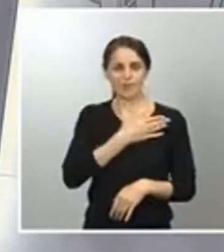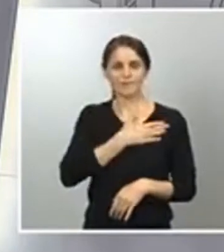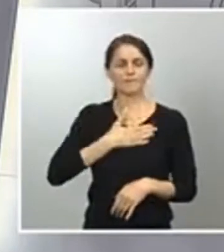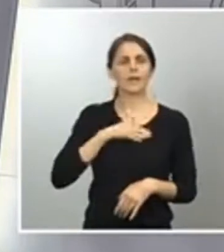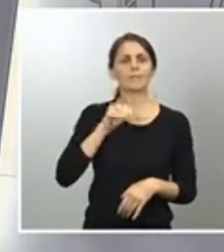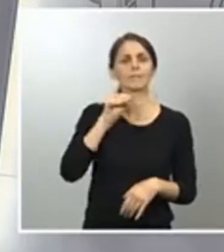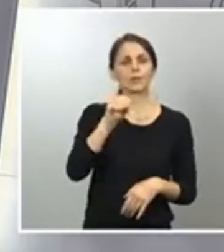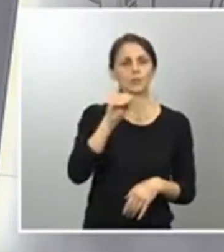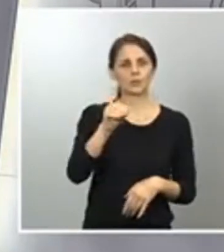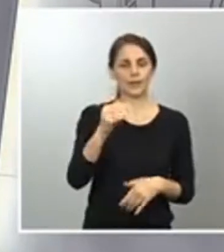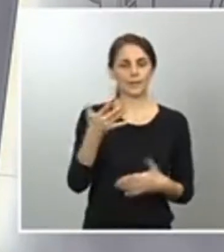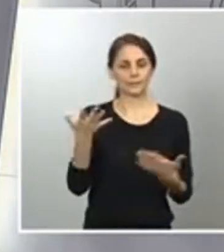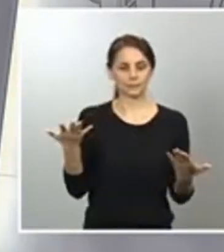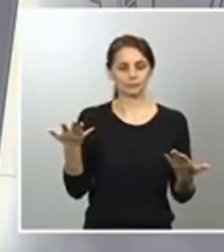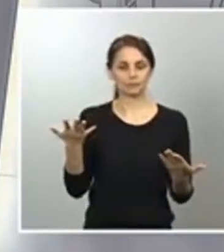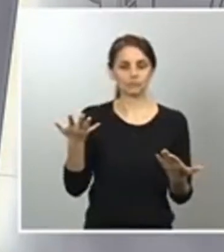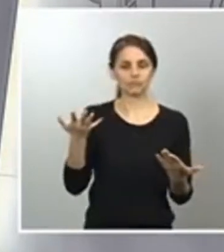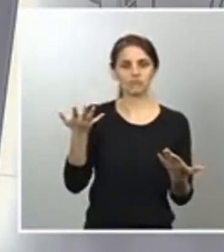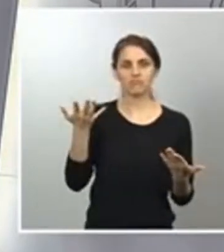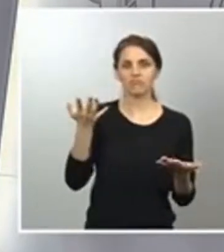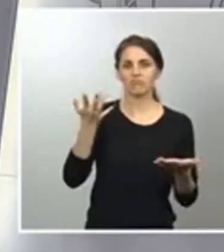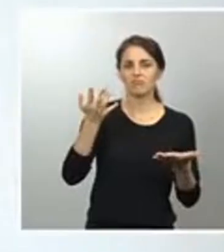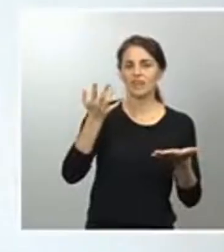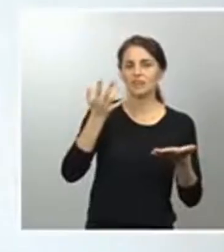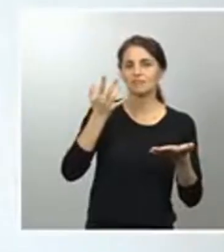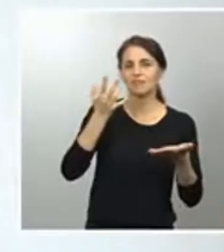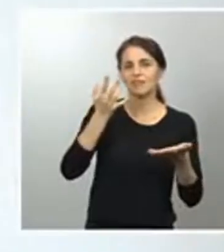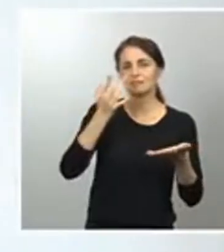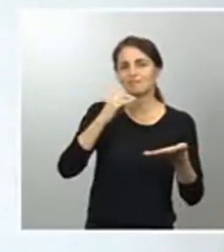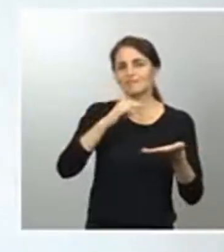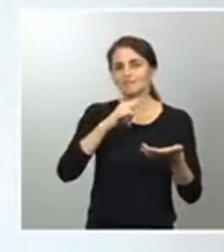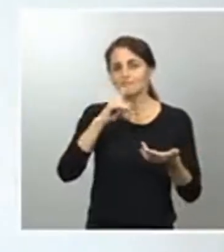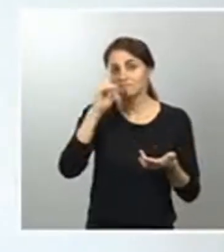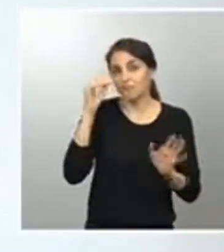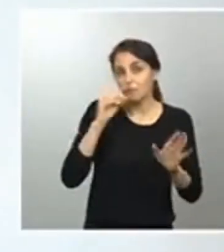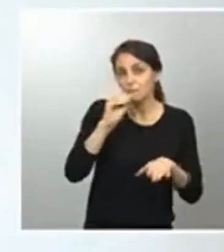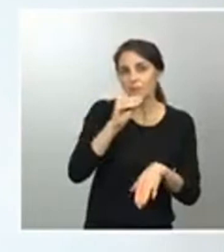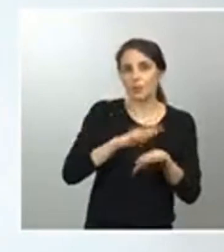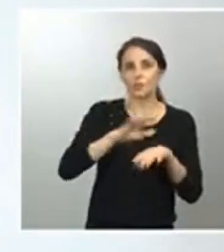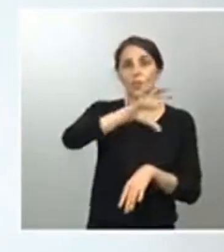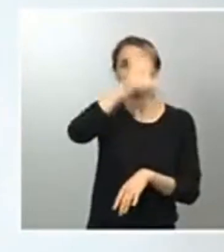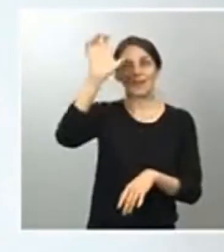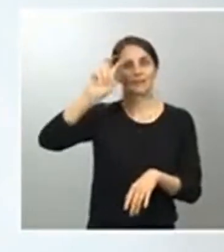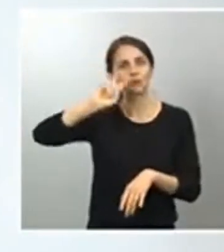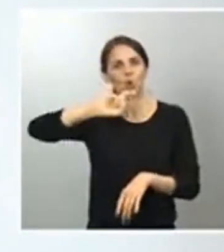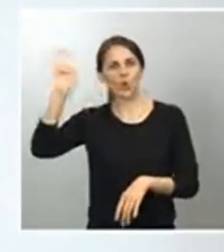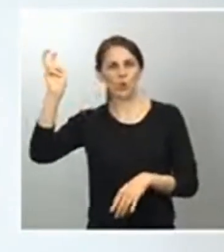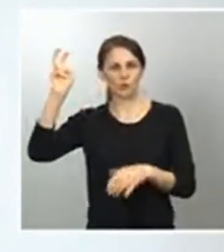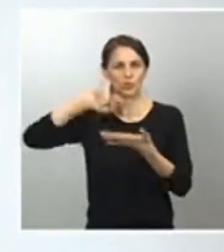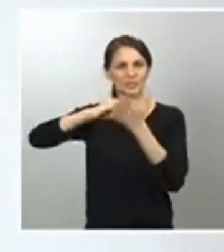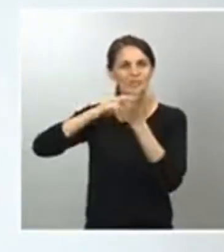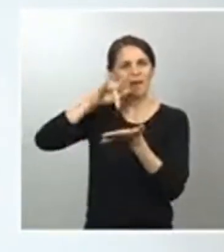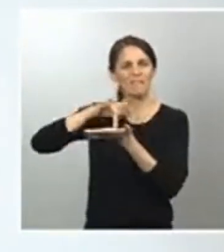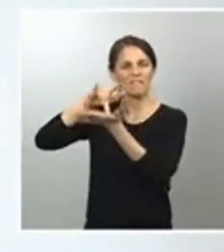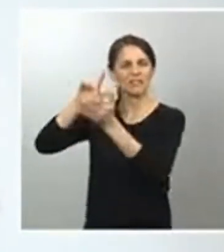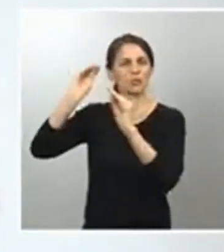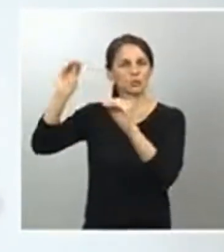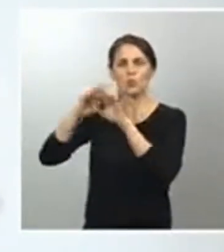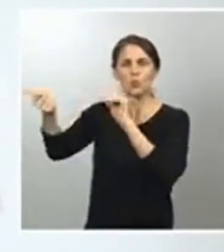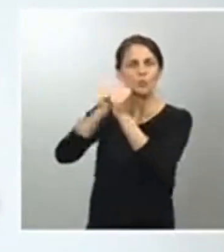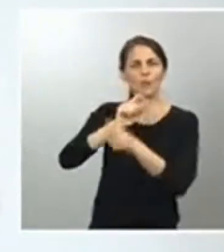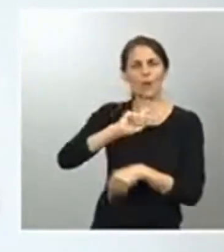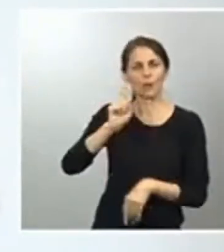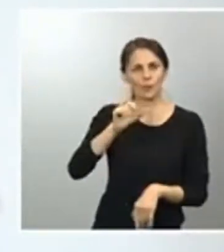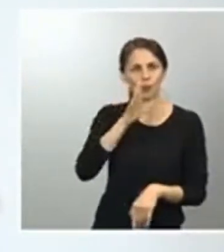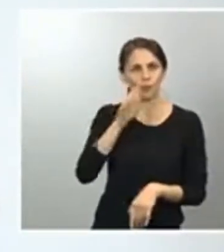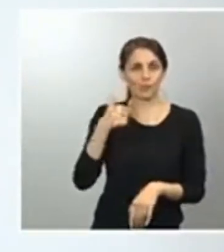ha optado usted por el sistema que sí que han establecido otros países de fechas, que no sé si hubiera resultado algo más clarificador